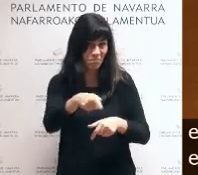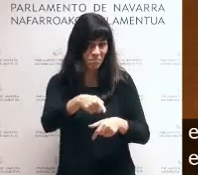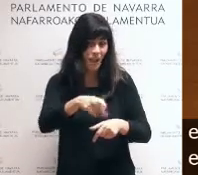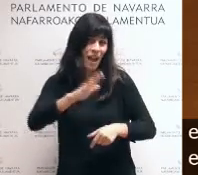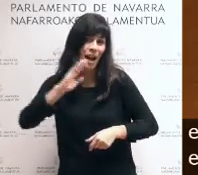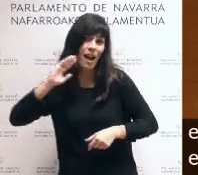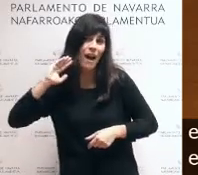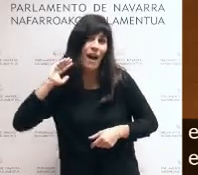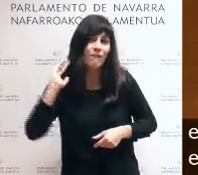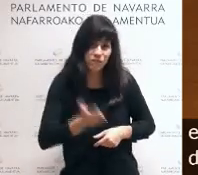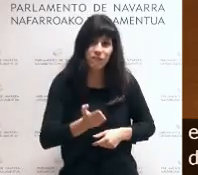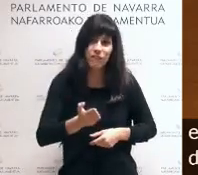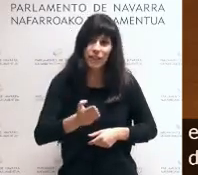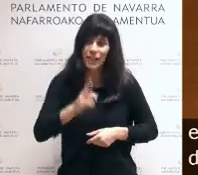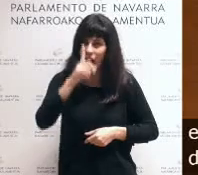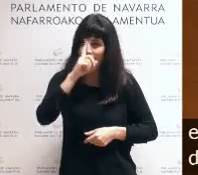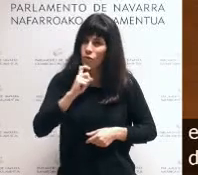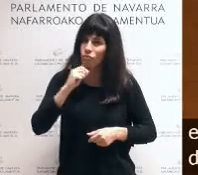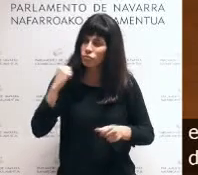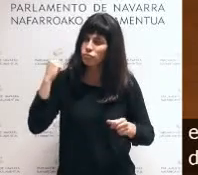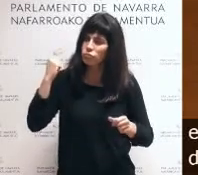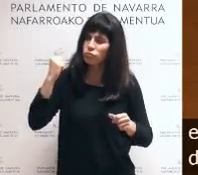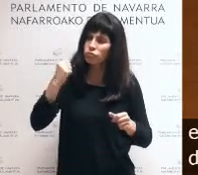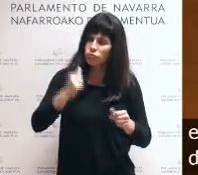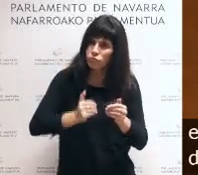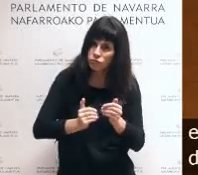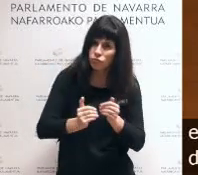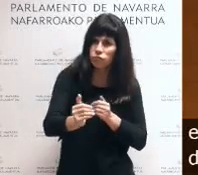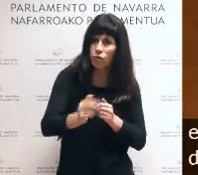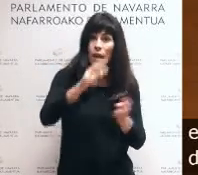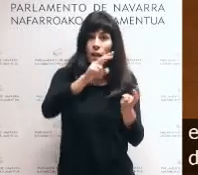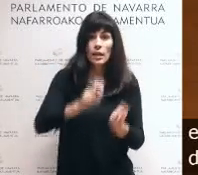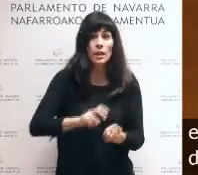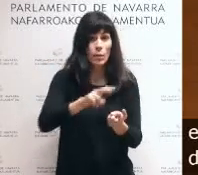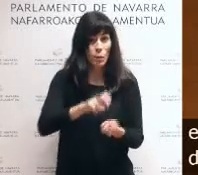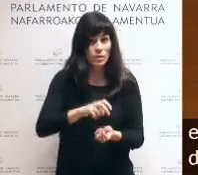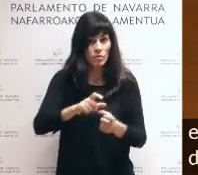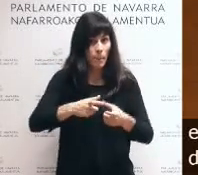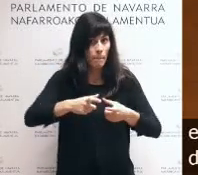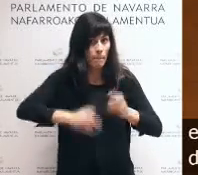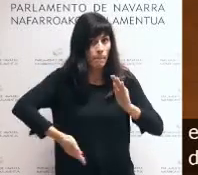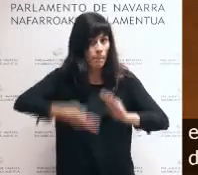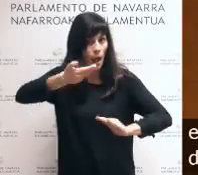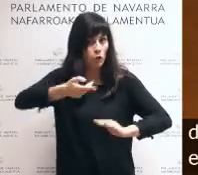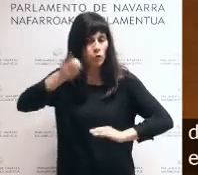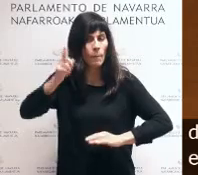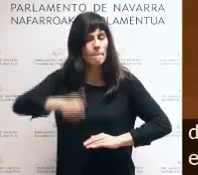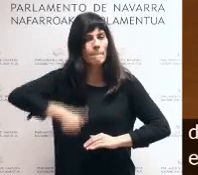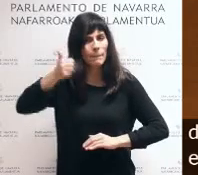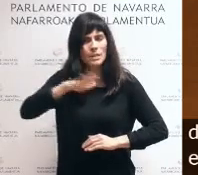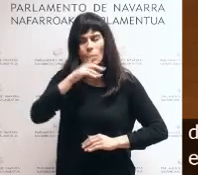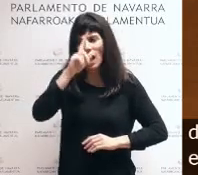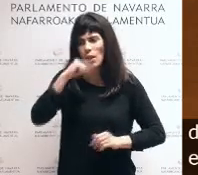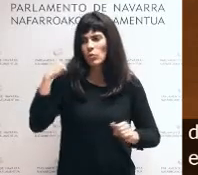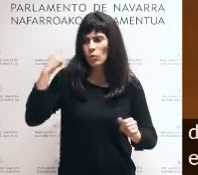perjudicando durante años con unos impuestos más altos. Porque durante todos estos años han penalizado y